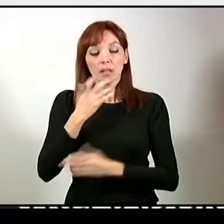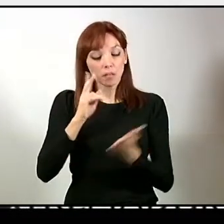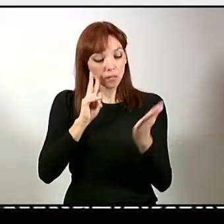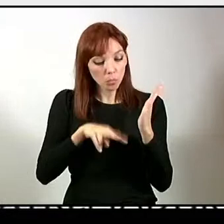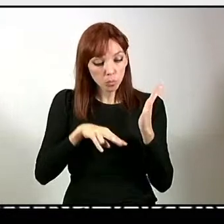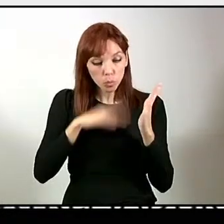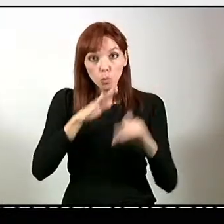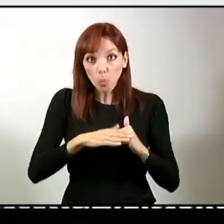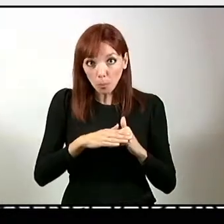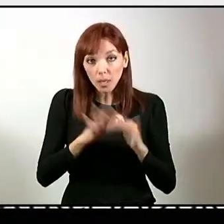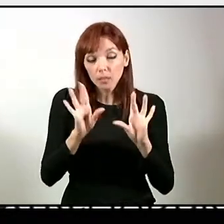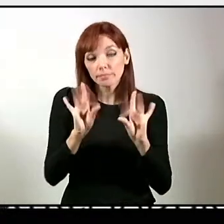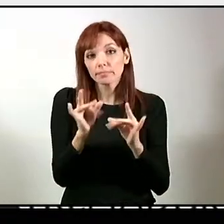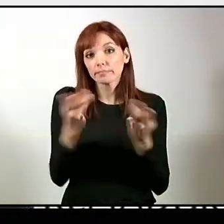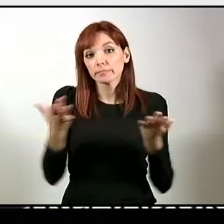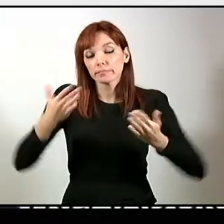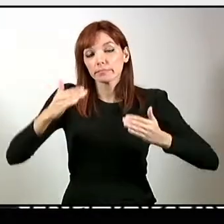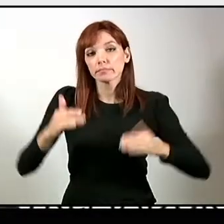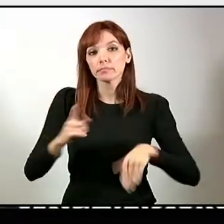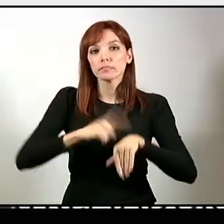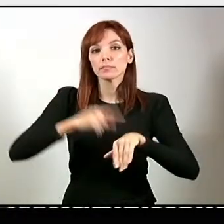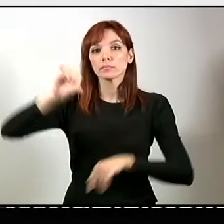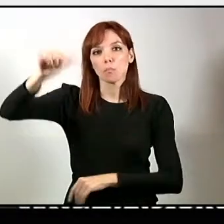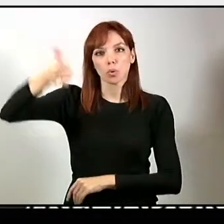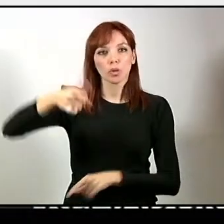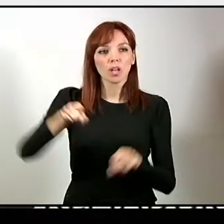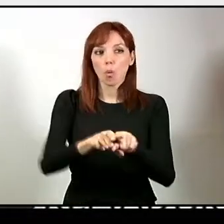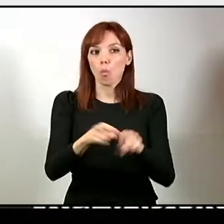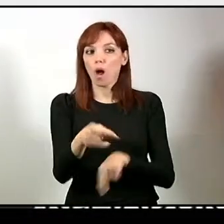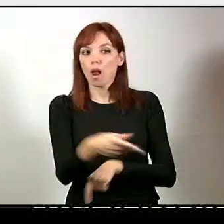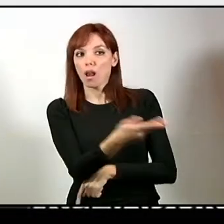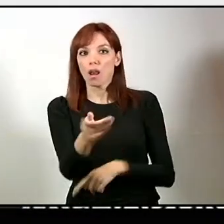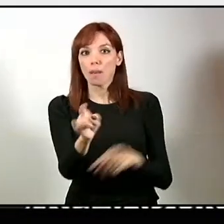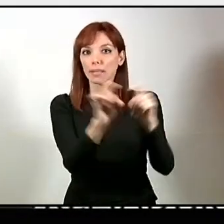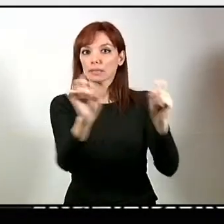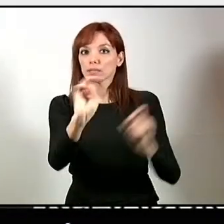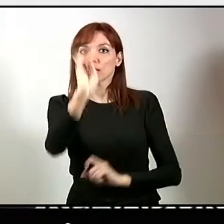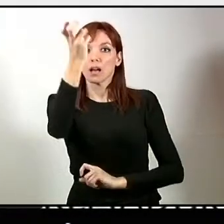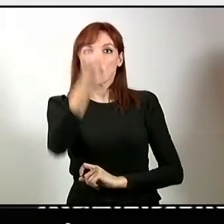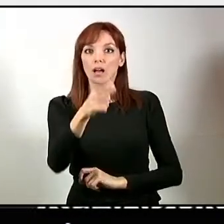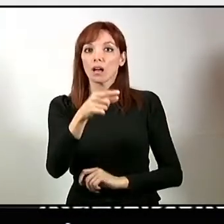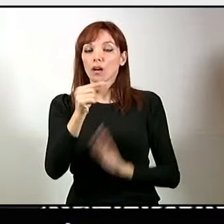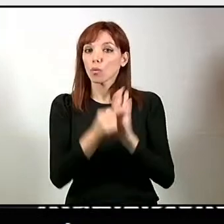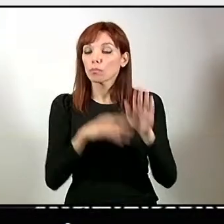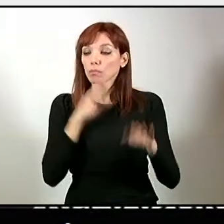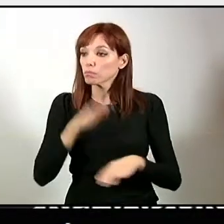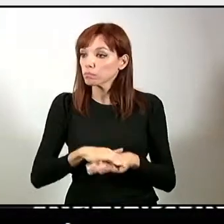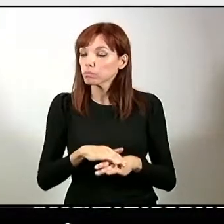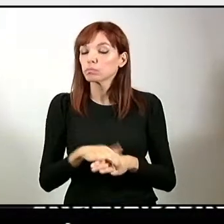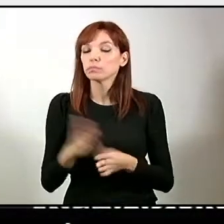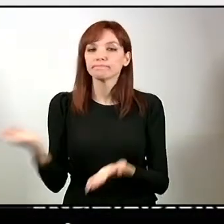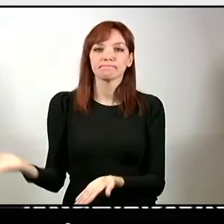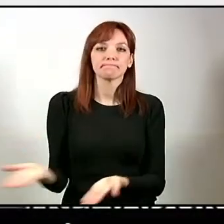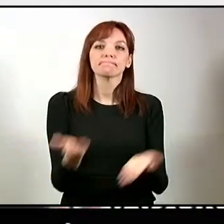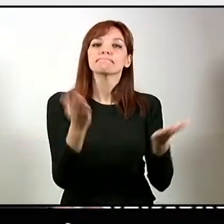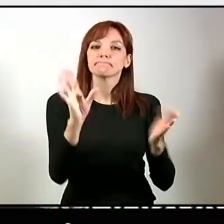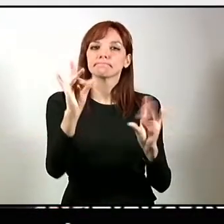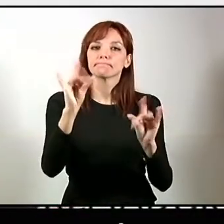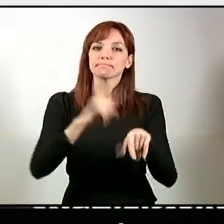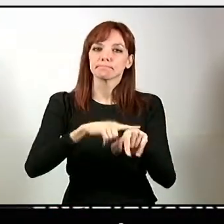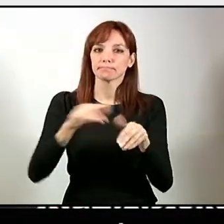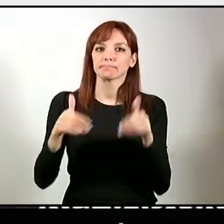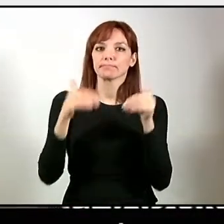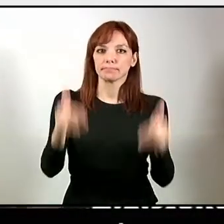prórroga, y si cumple esa empresa, como cualquier empresa en Extremadura, esos requisitos, pues lógicamente se le da esa